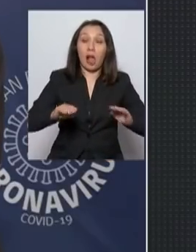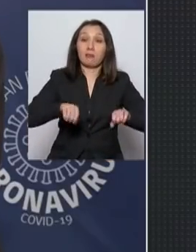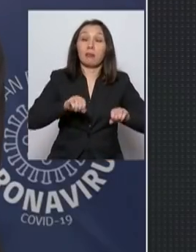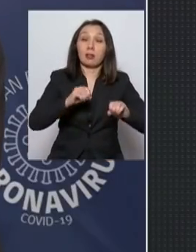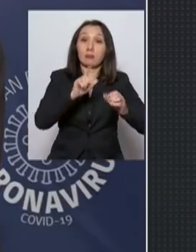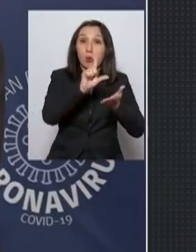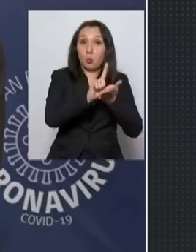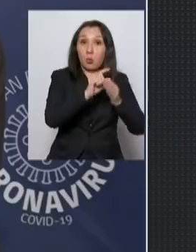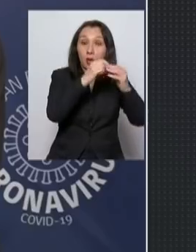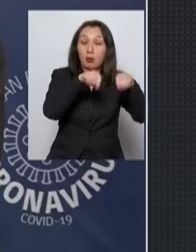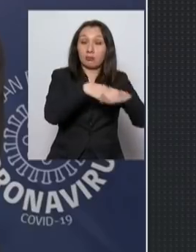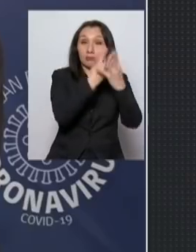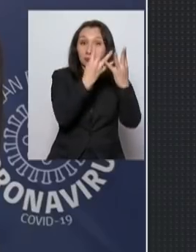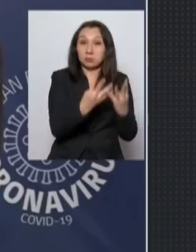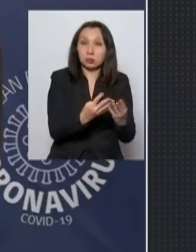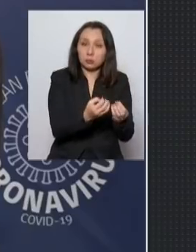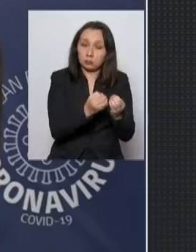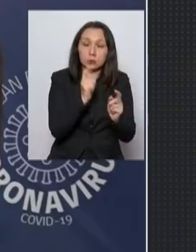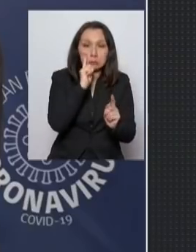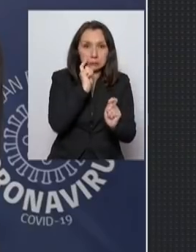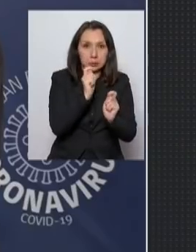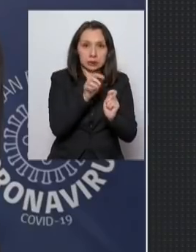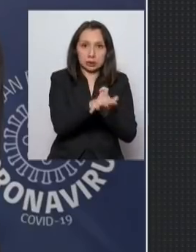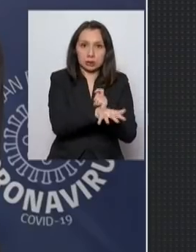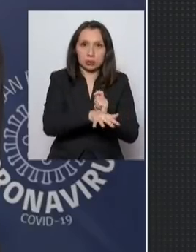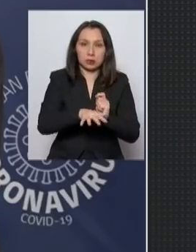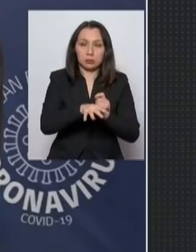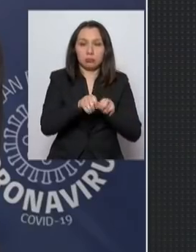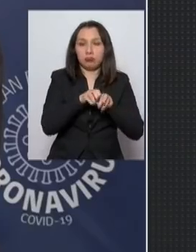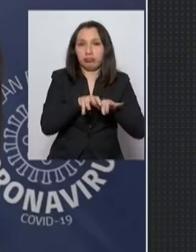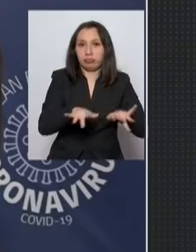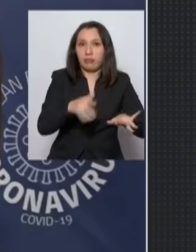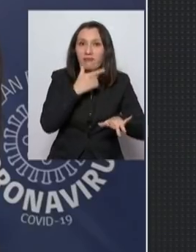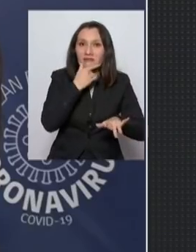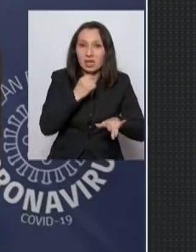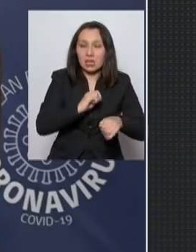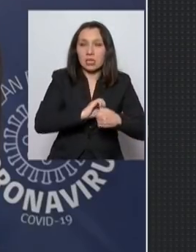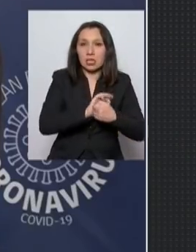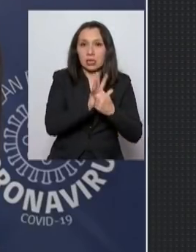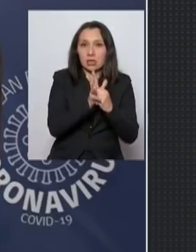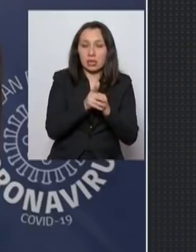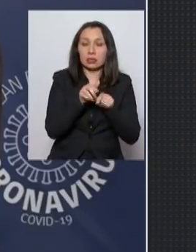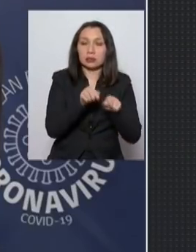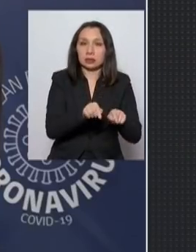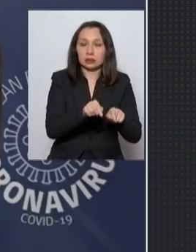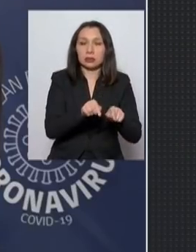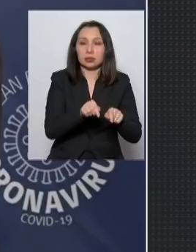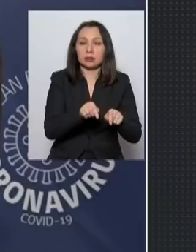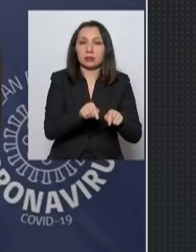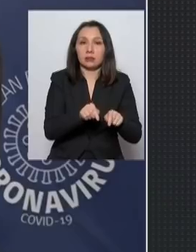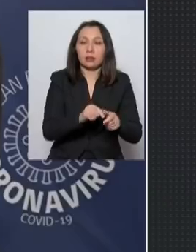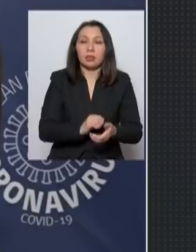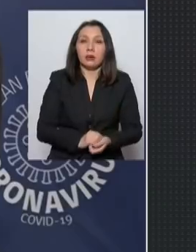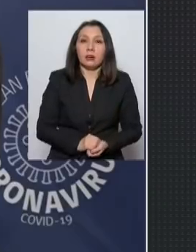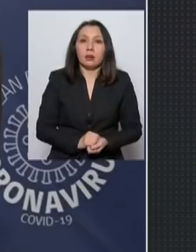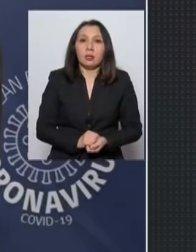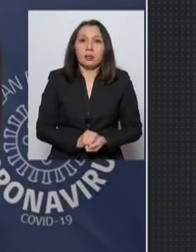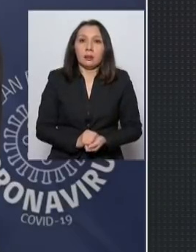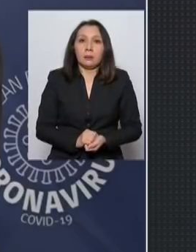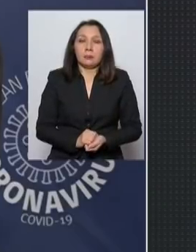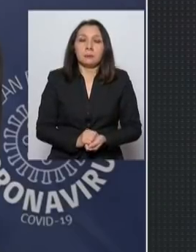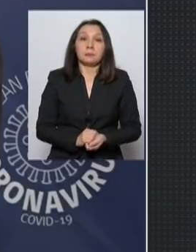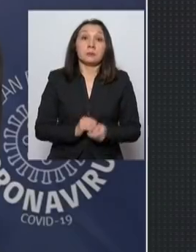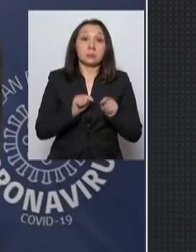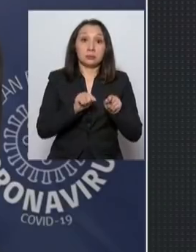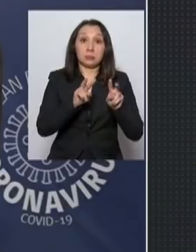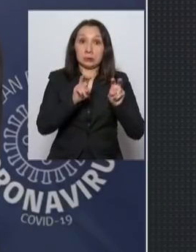penitenciarios son lugares de mucho riesgo para el contagio, la difusión del coronavirus.